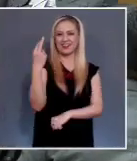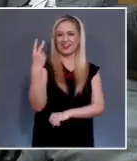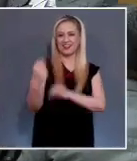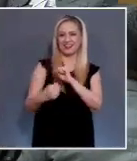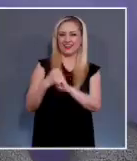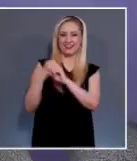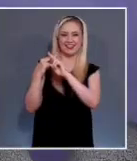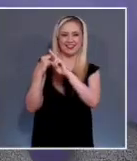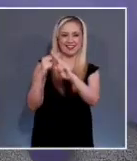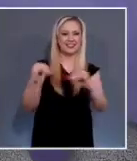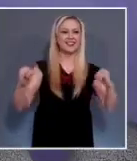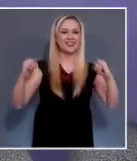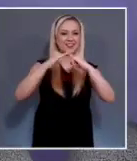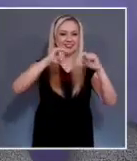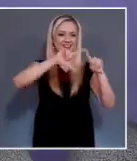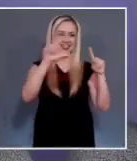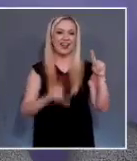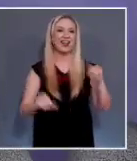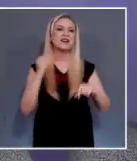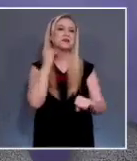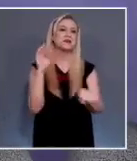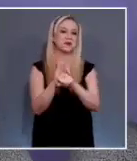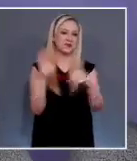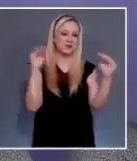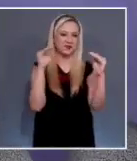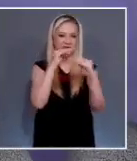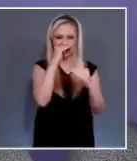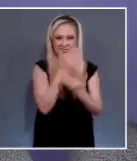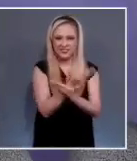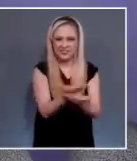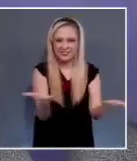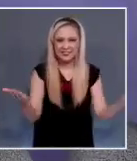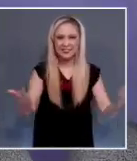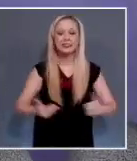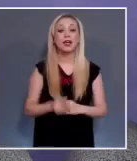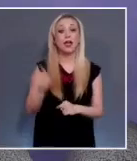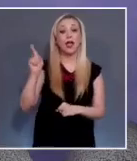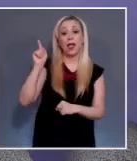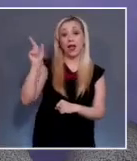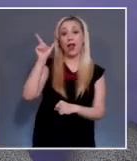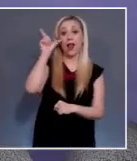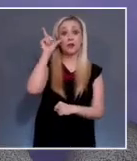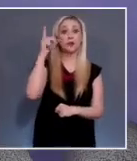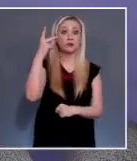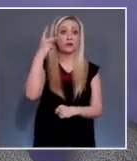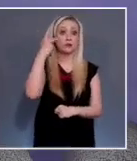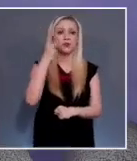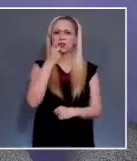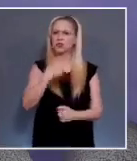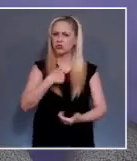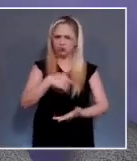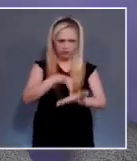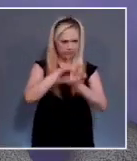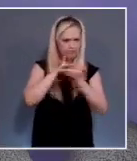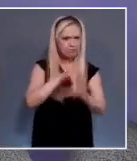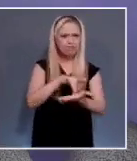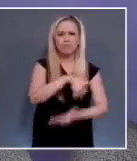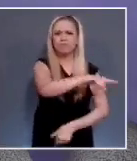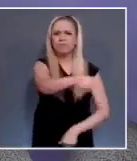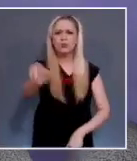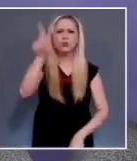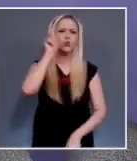Federal de Defensoría Pública, la ministra presidenta subrayó su apoyo para que defensoras y defensores